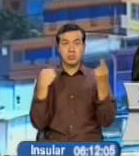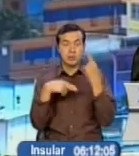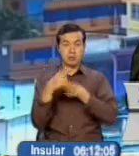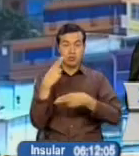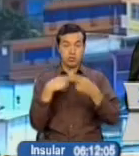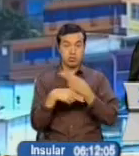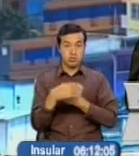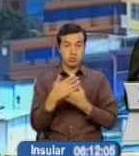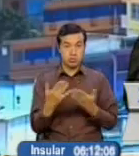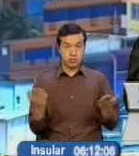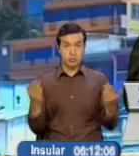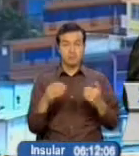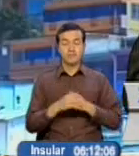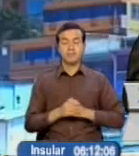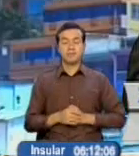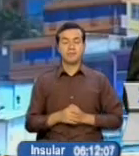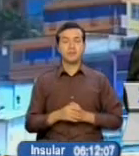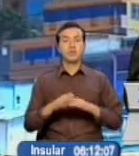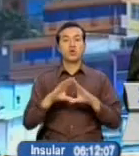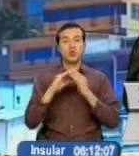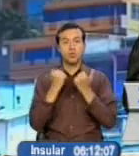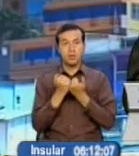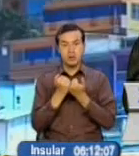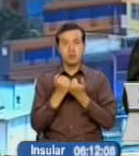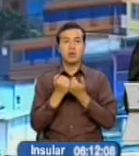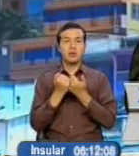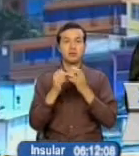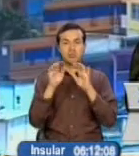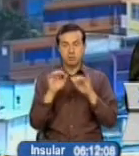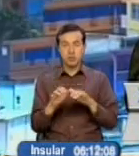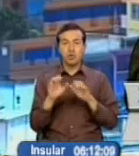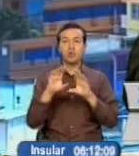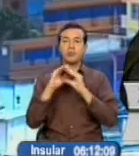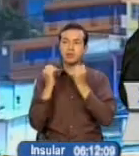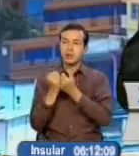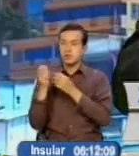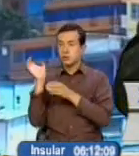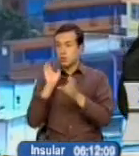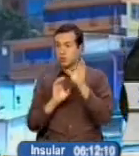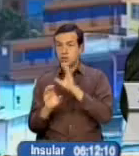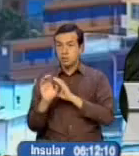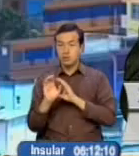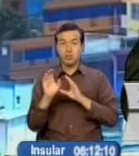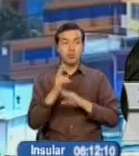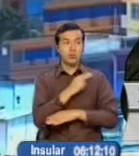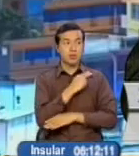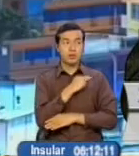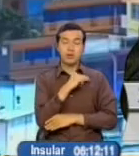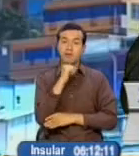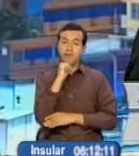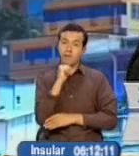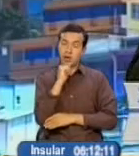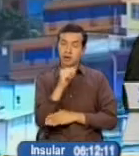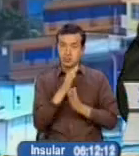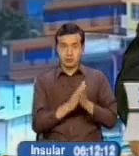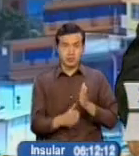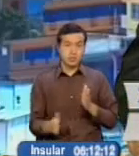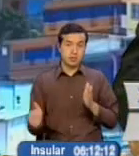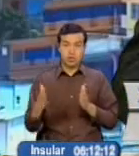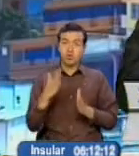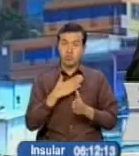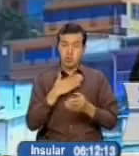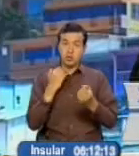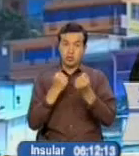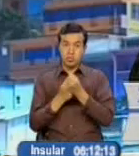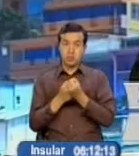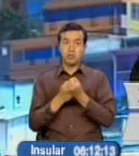comercialización, de comités editoriales, comités científicos, y eso no existe en la Universidad de Guayaquil. Yo he aportado a